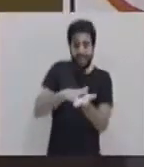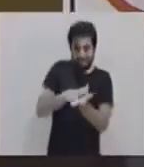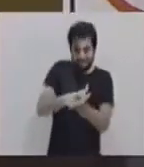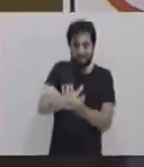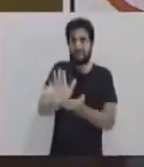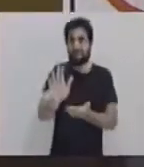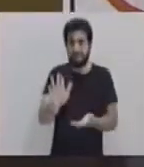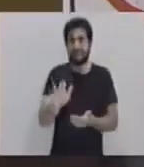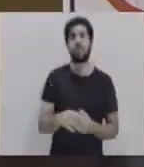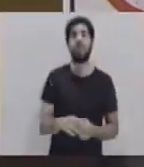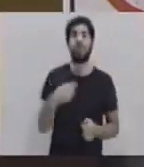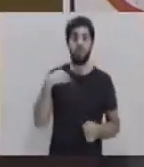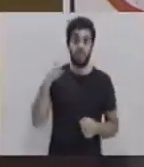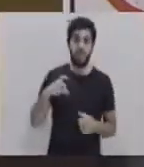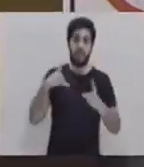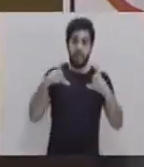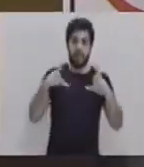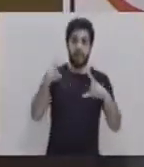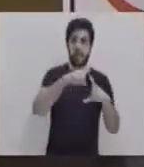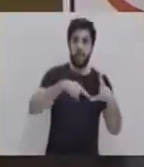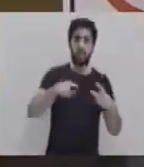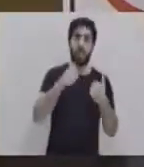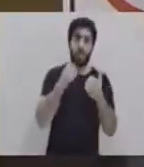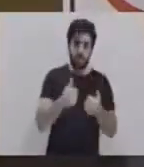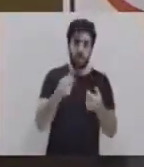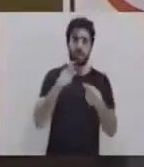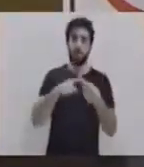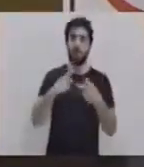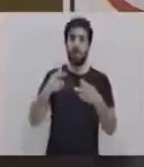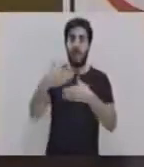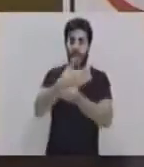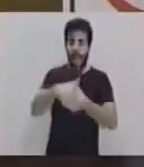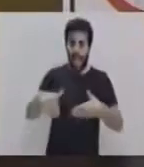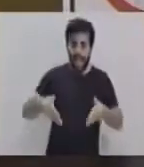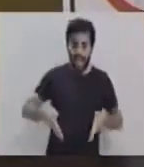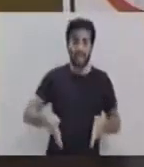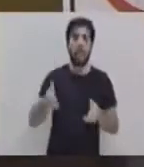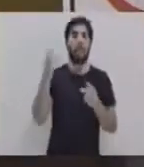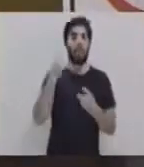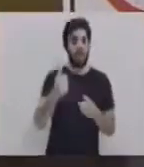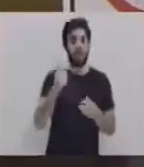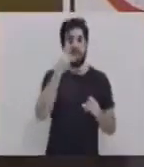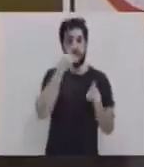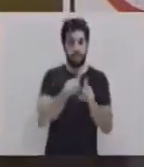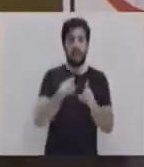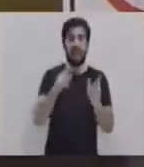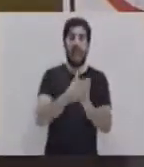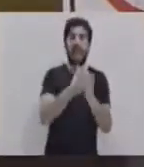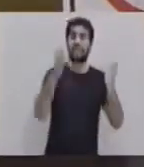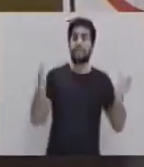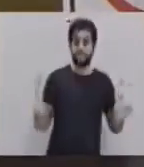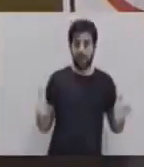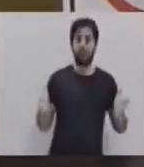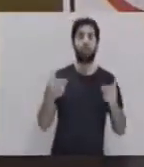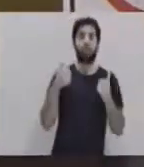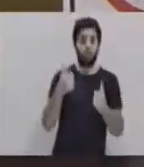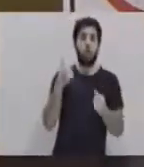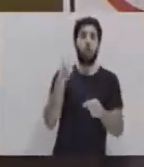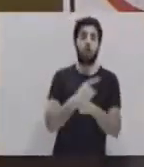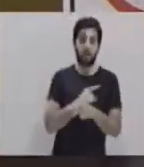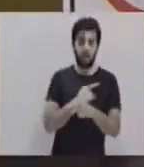fricción nosotros necesitamos buenos neumáticos, buen pavimento, ¿verdad? Y una distancia corta, ¿sí?